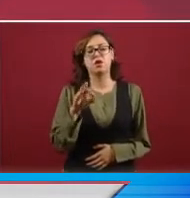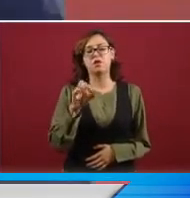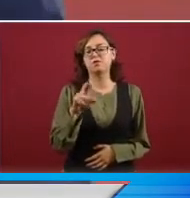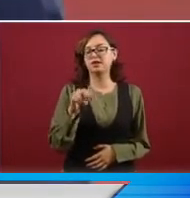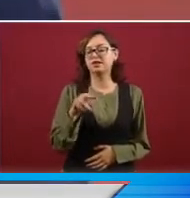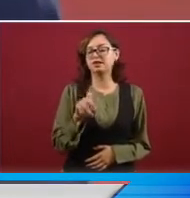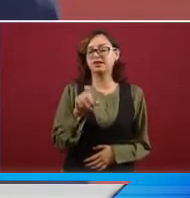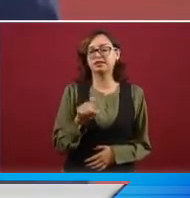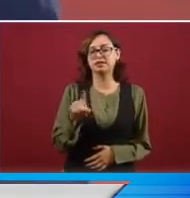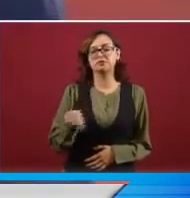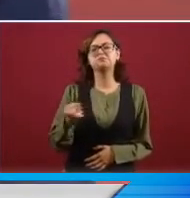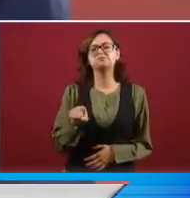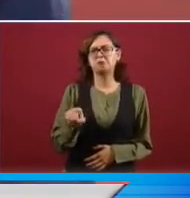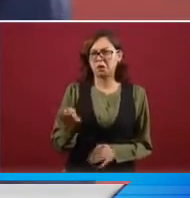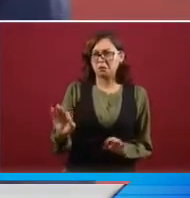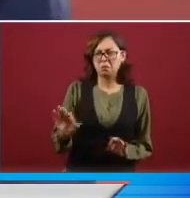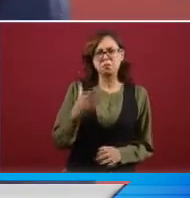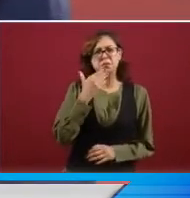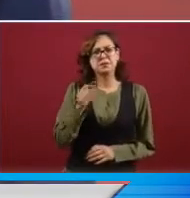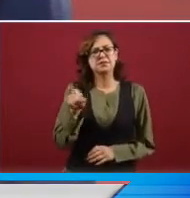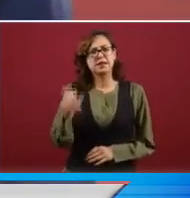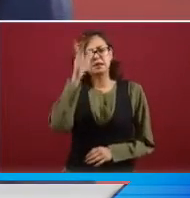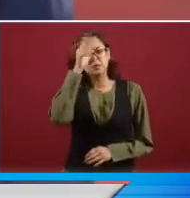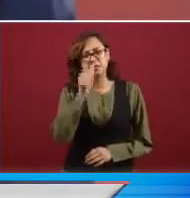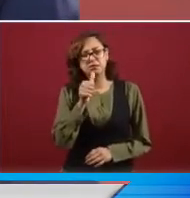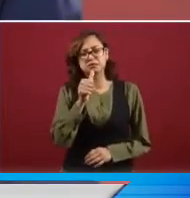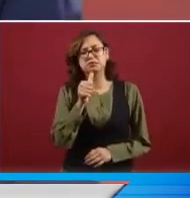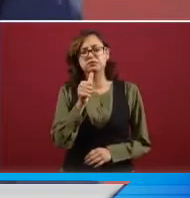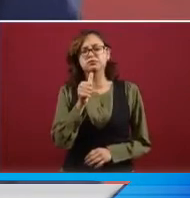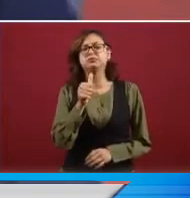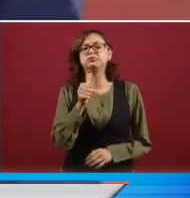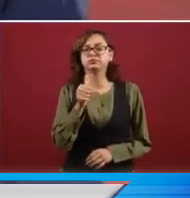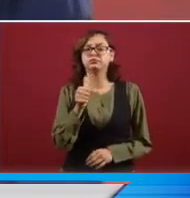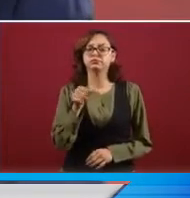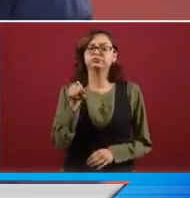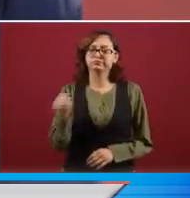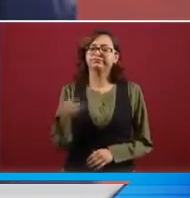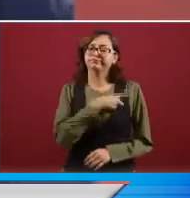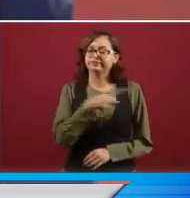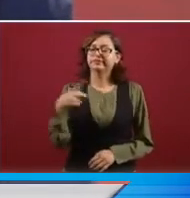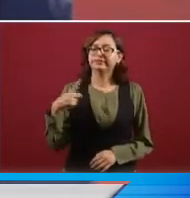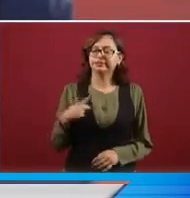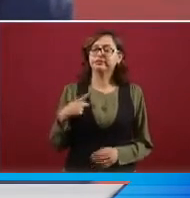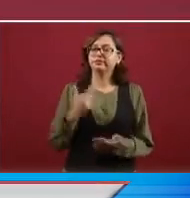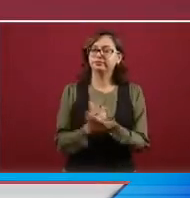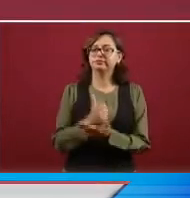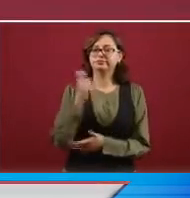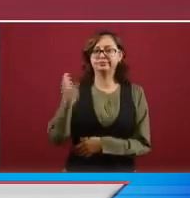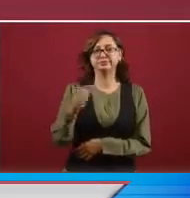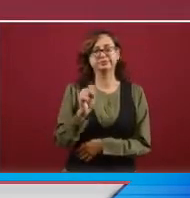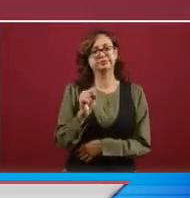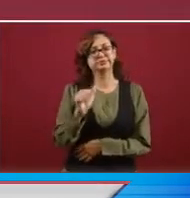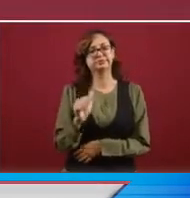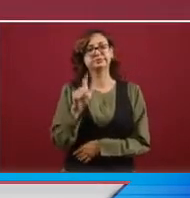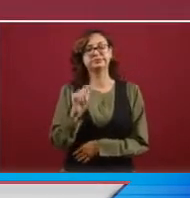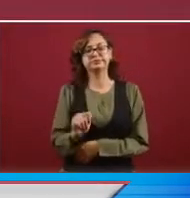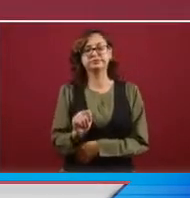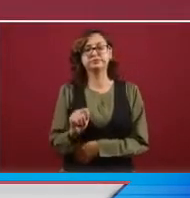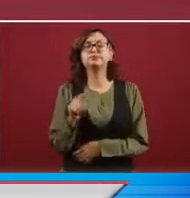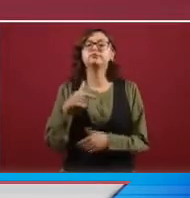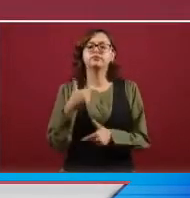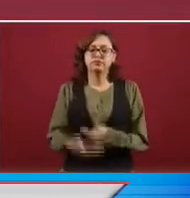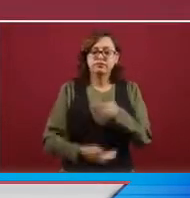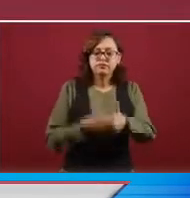reiterar que en su gobierno ya no hay condonaciones de impuestos, que fuera una práctica común en el conservadurismo. Comenta que el Congreso ve con buenos